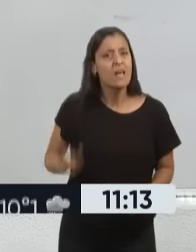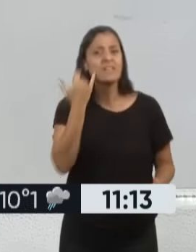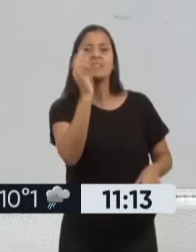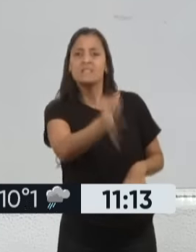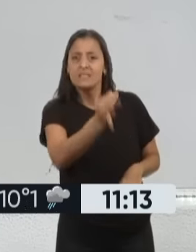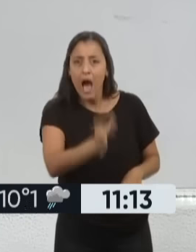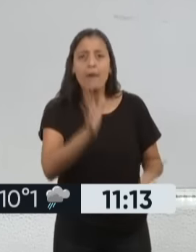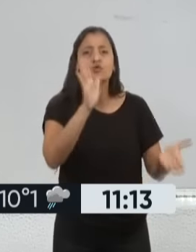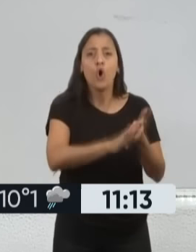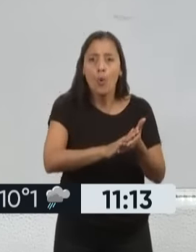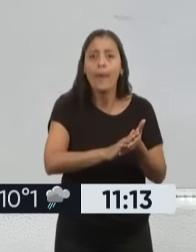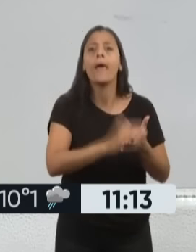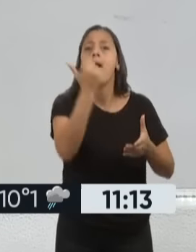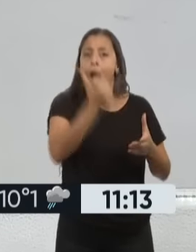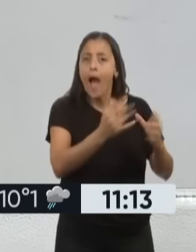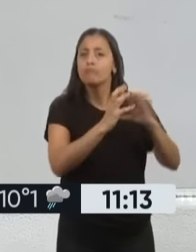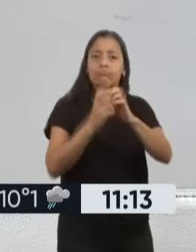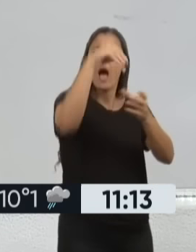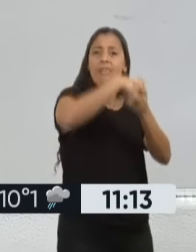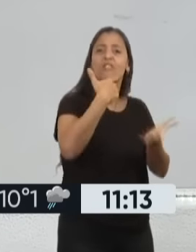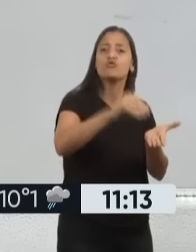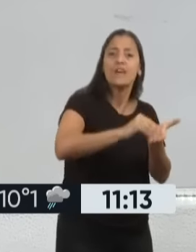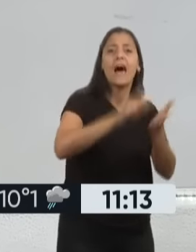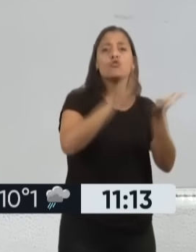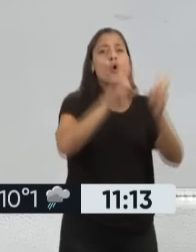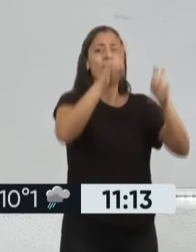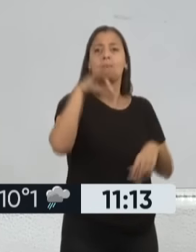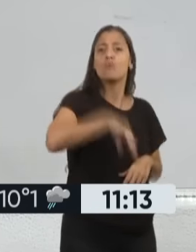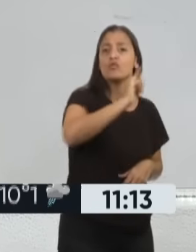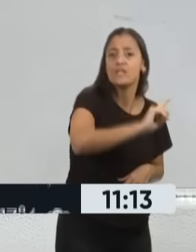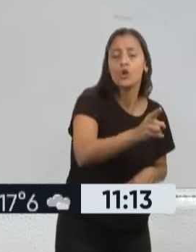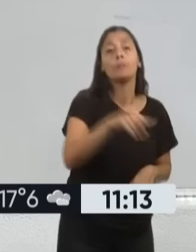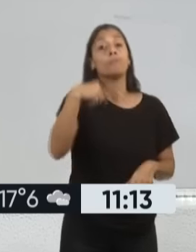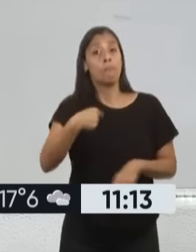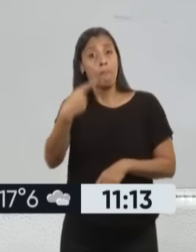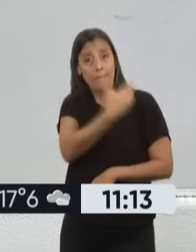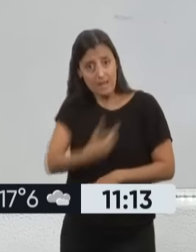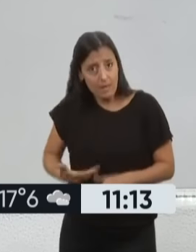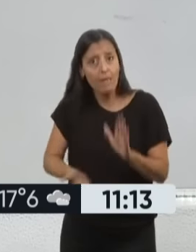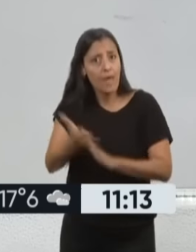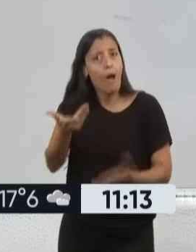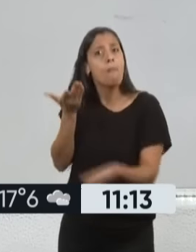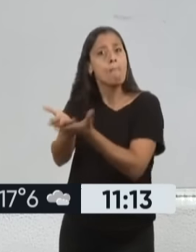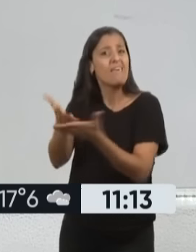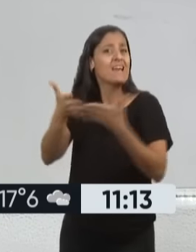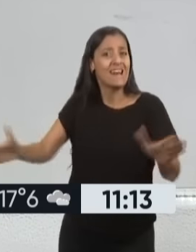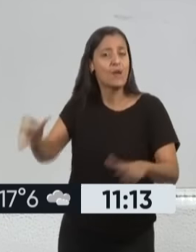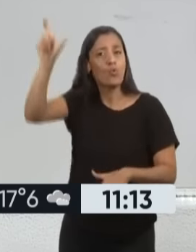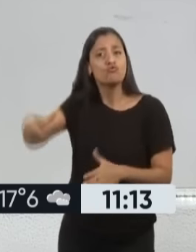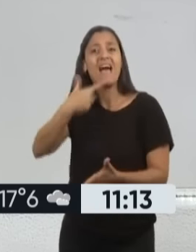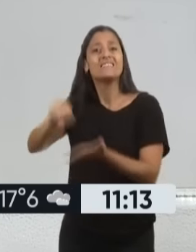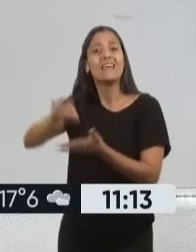de la discusión que estaba Endo el senado en torno a este tema y si le va a pedir el presidente la renuncia del senador Olivera que